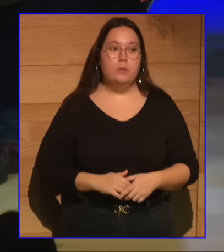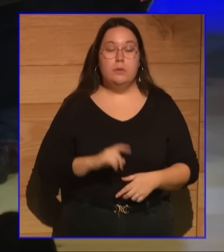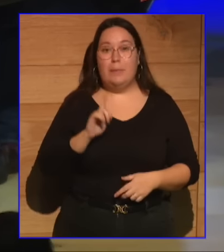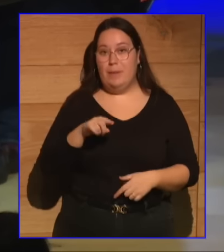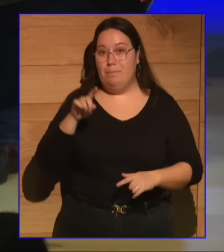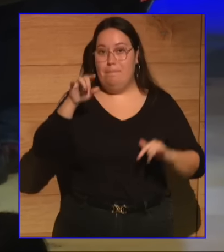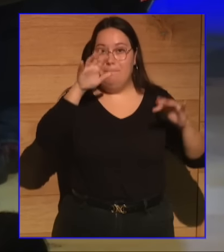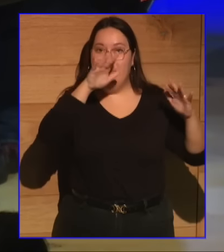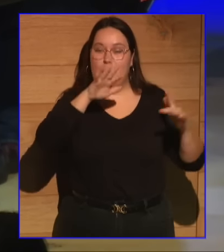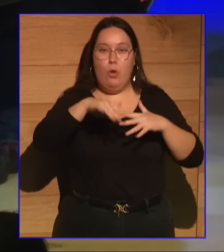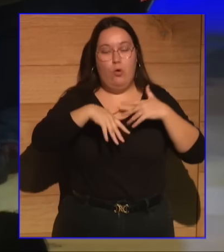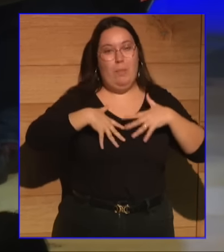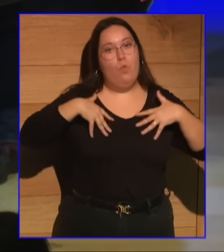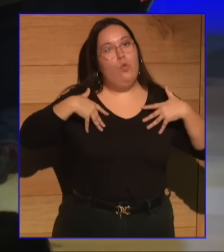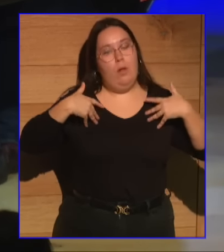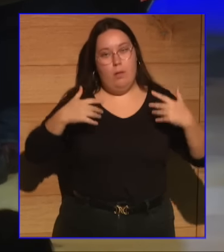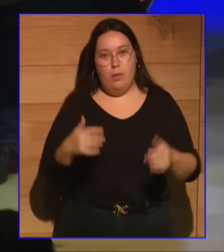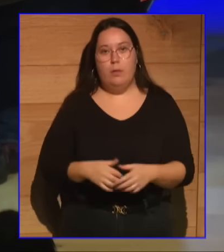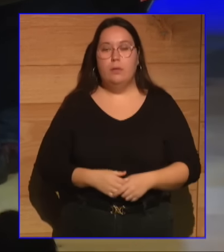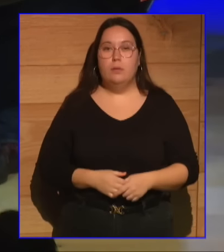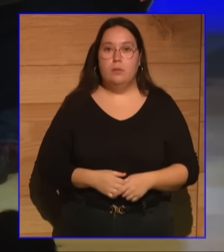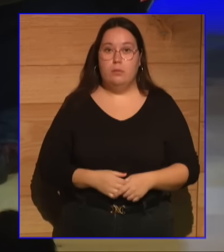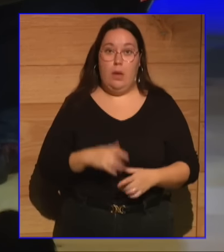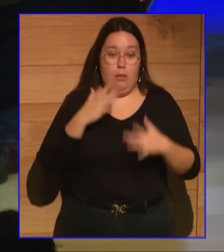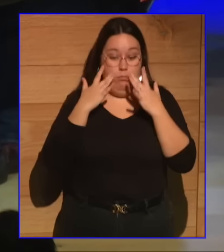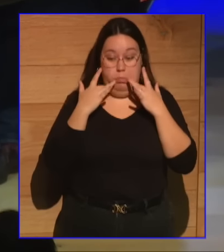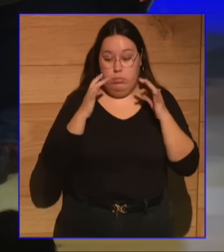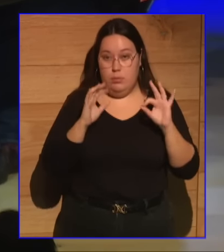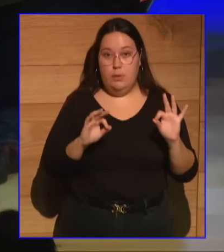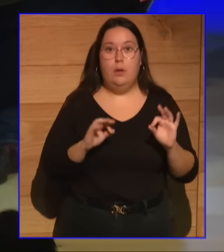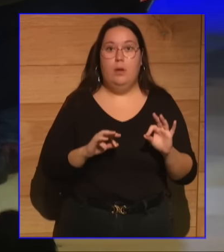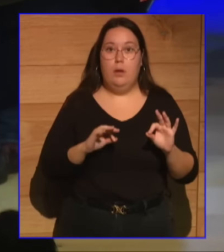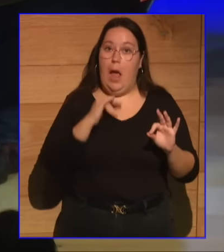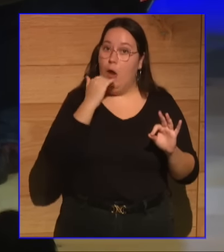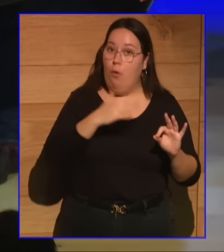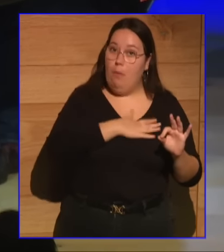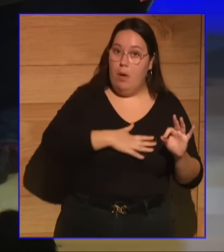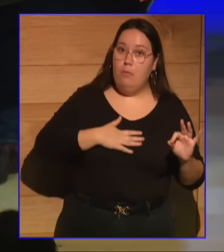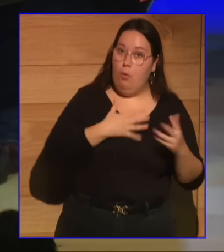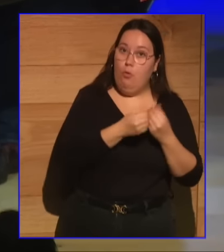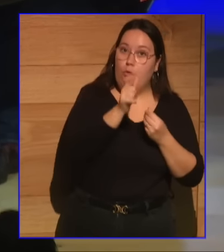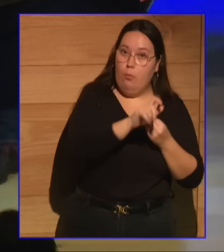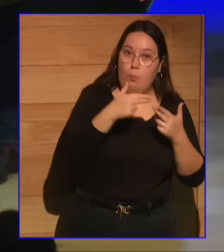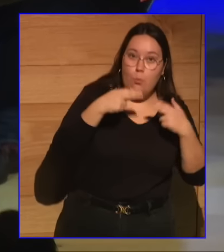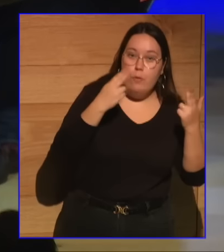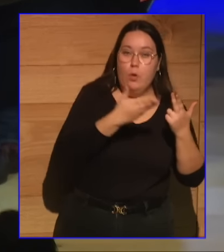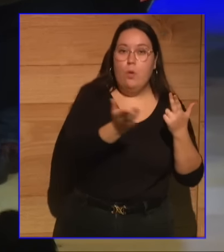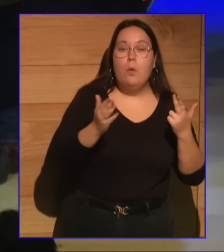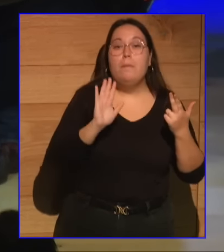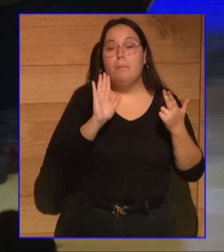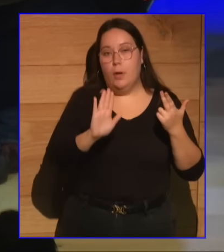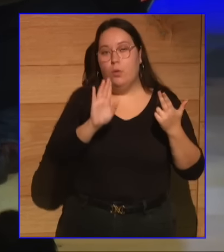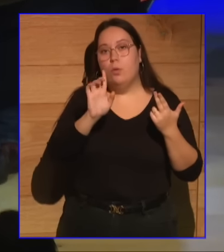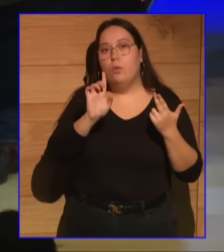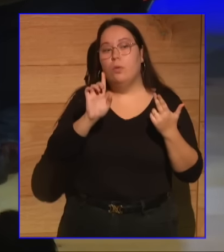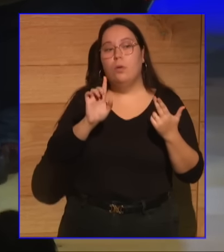gran manipulador emocional, en un sentido literal, en un pacto amable con el público, pero que